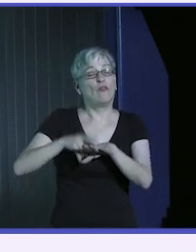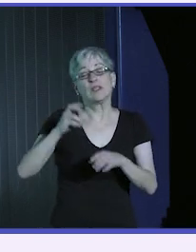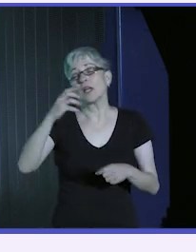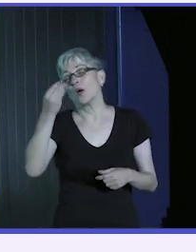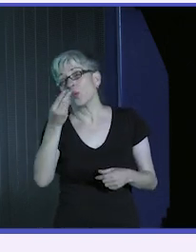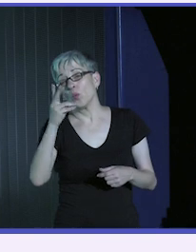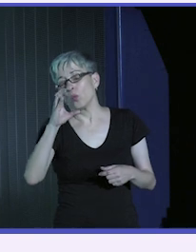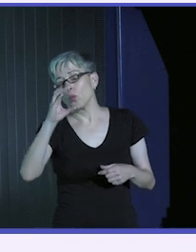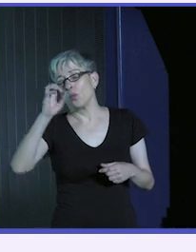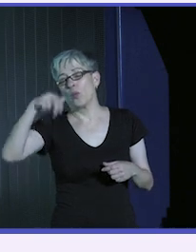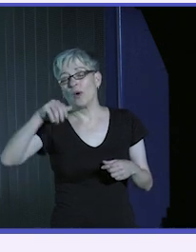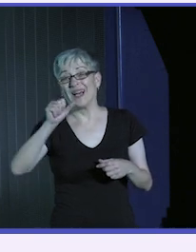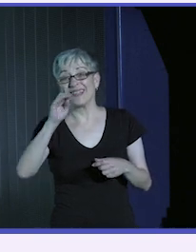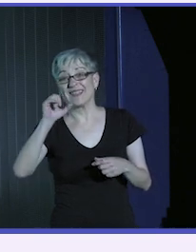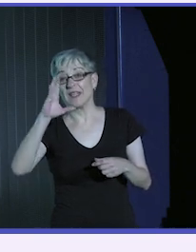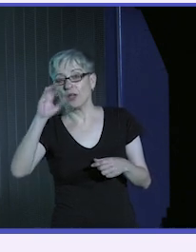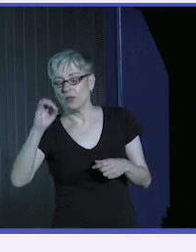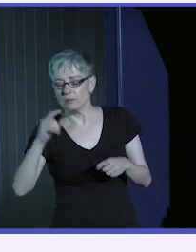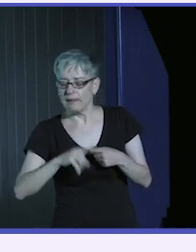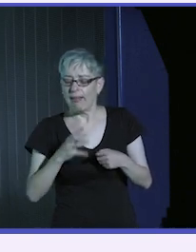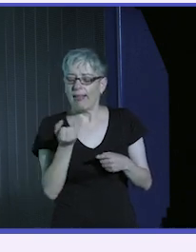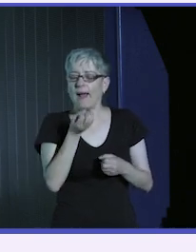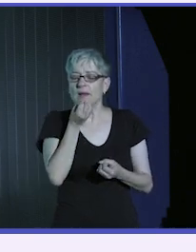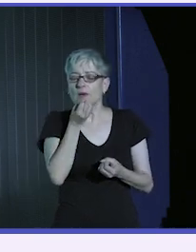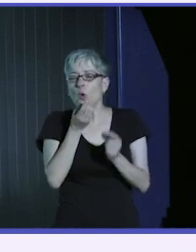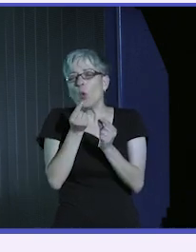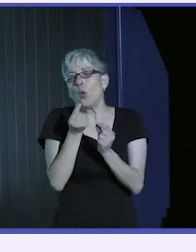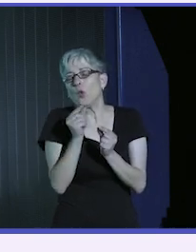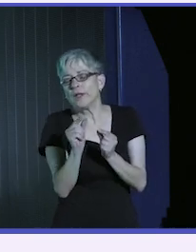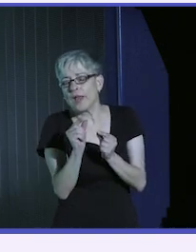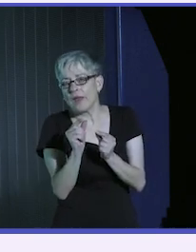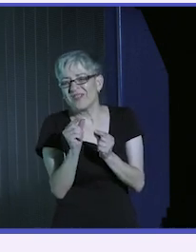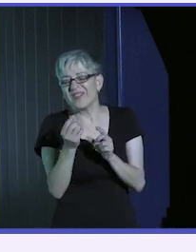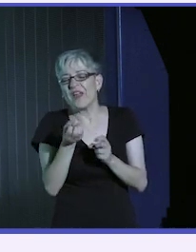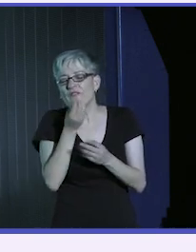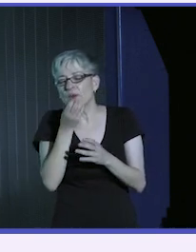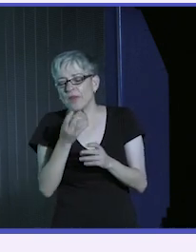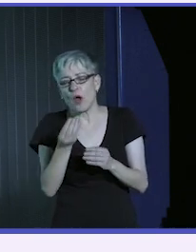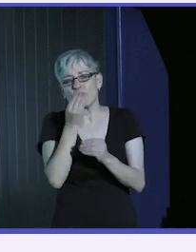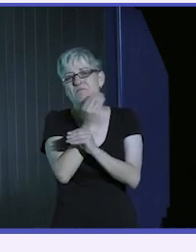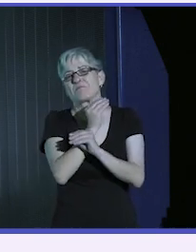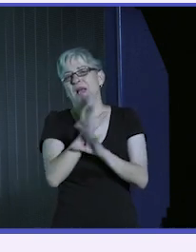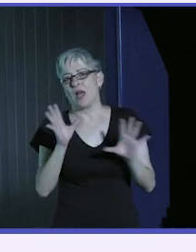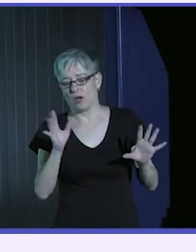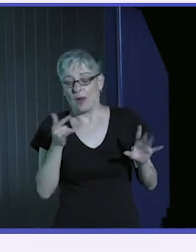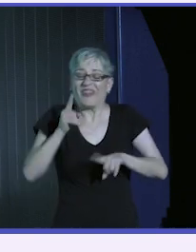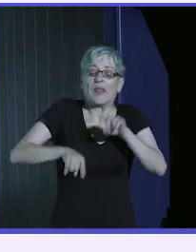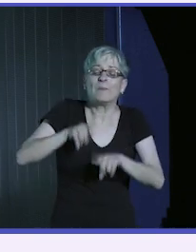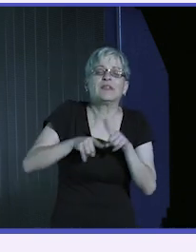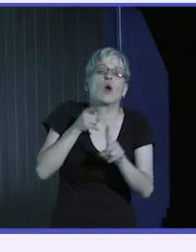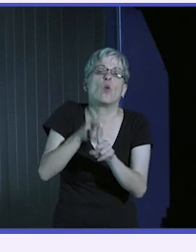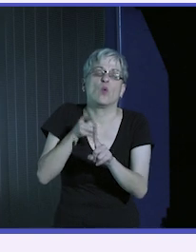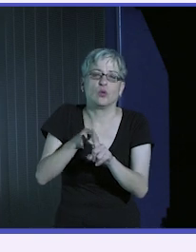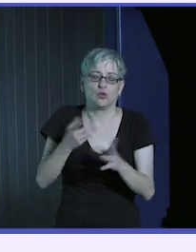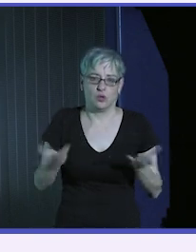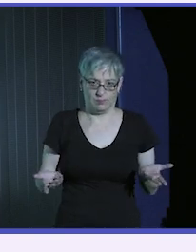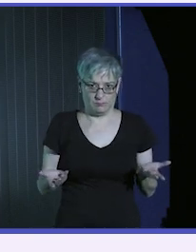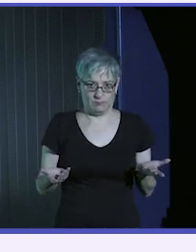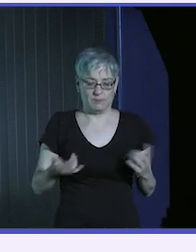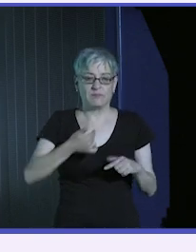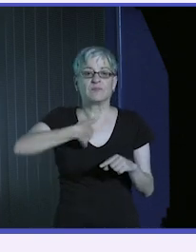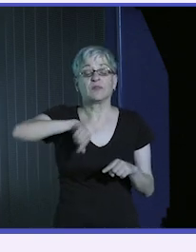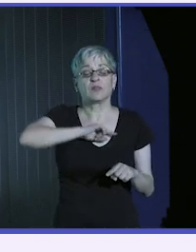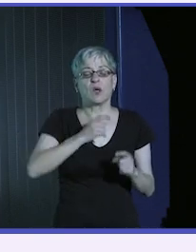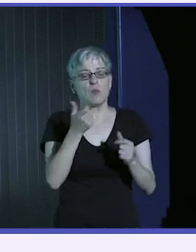los científicos han descubierto que quizá hay una unidad de información que sea mejor para algunos casos de uso. Entonces, aquí lo que